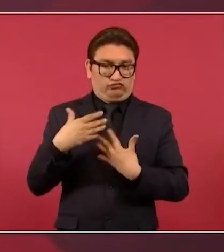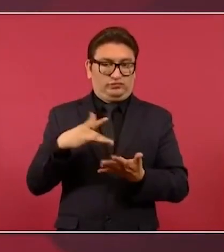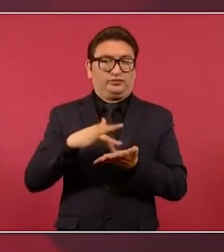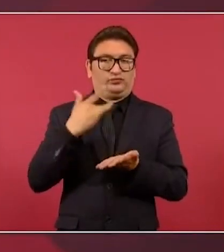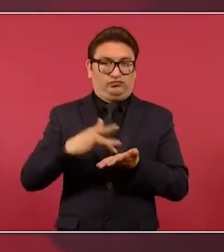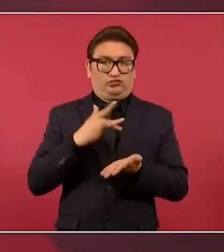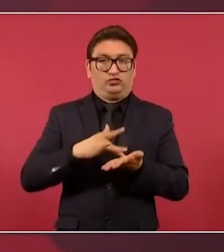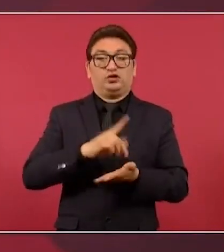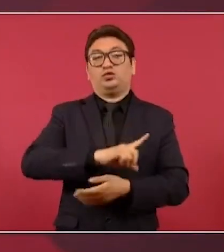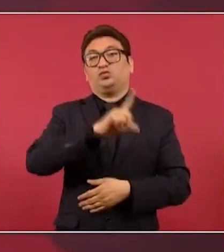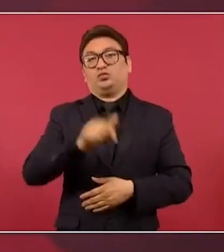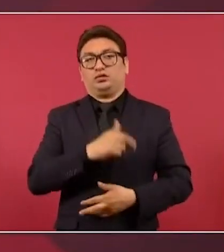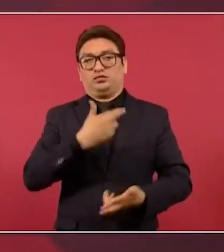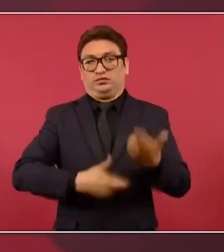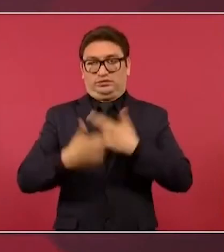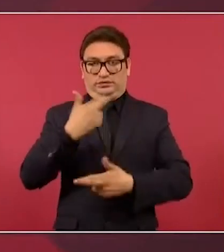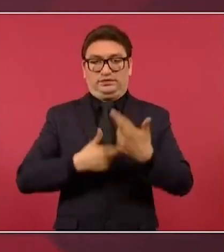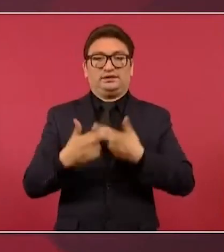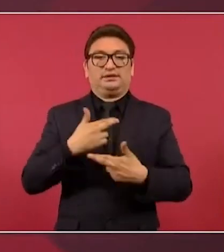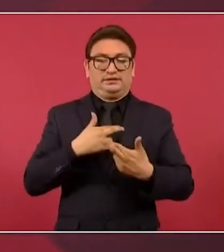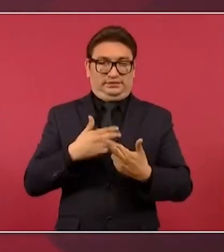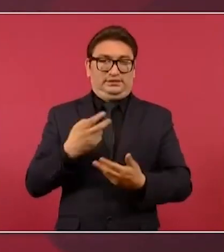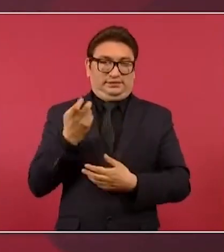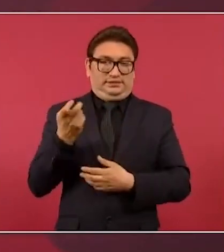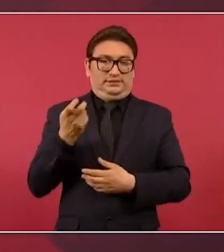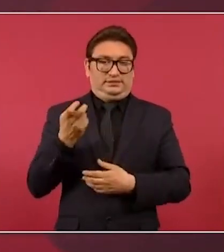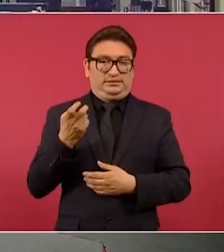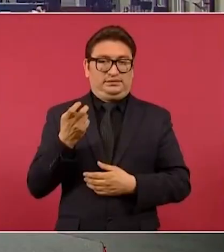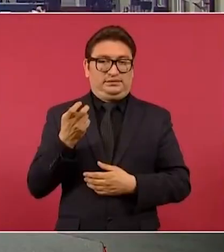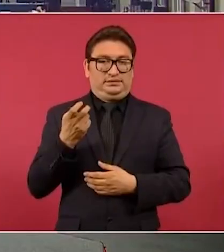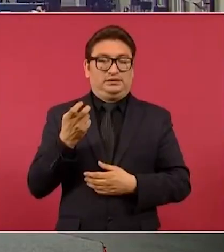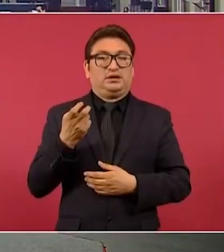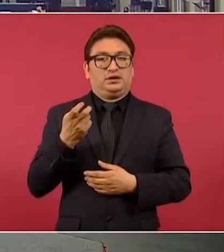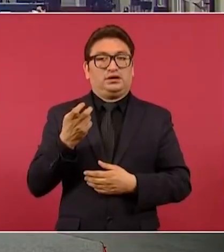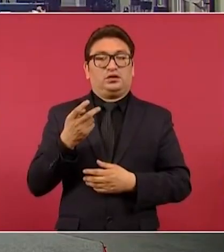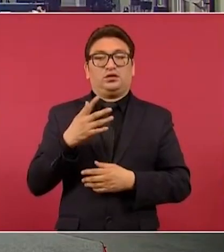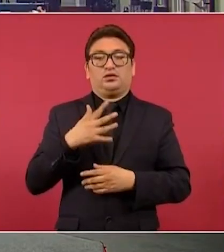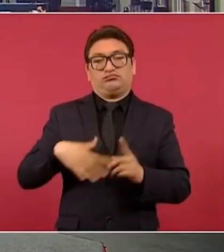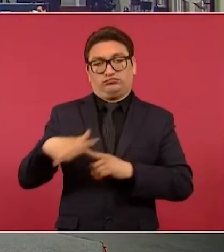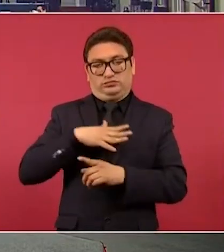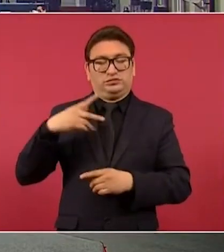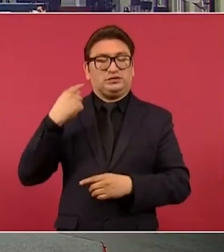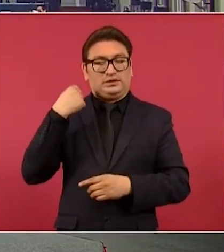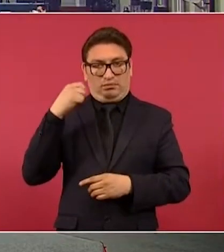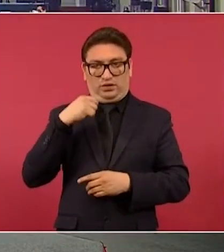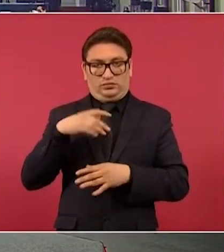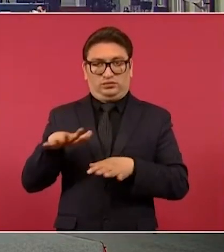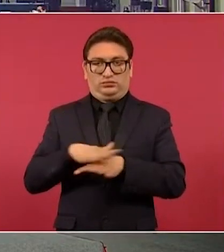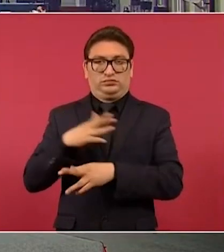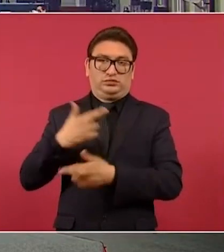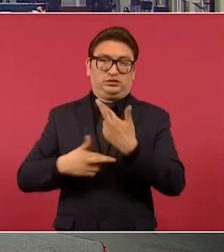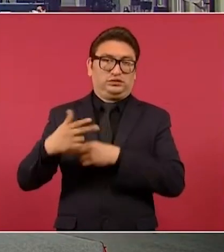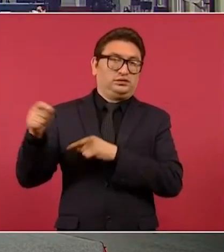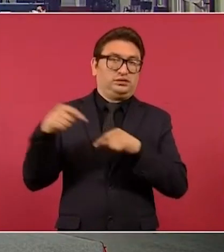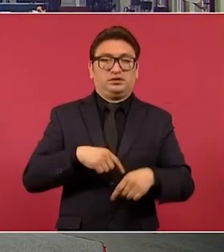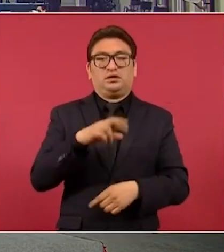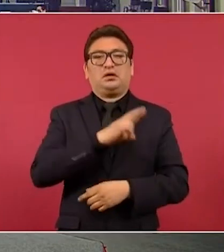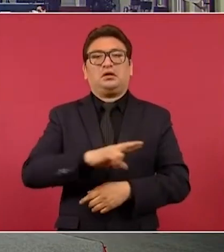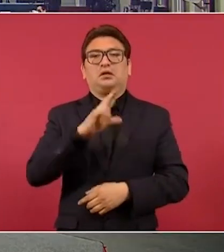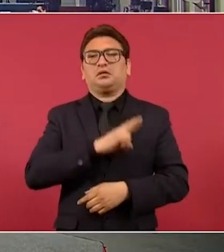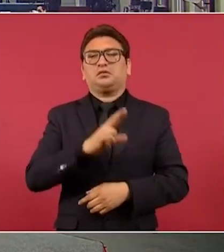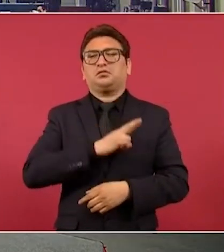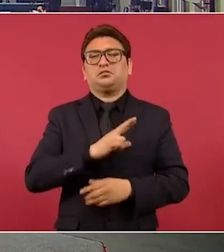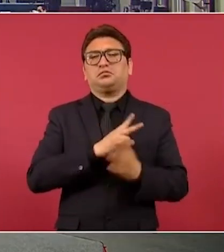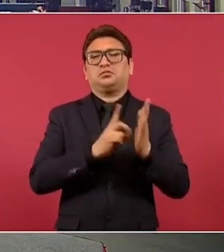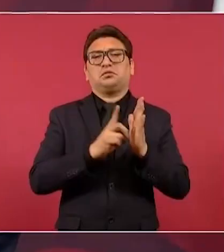Cuando regresé de esa situación de Tabasco, llegué a rentar un